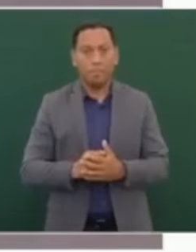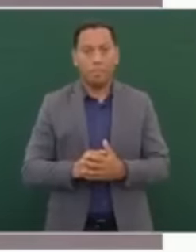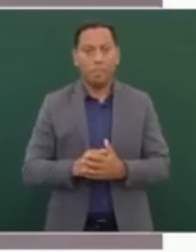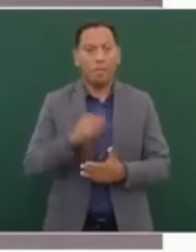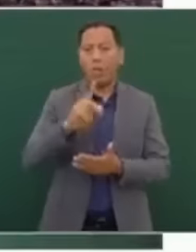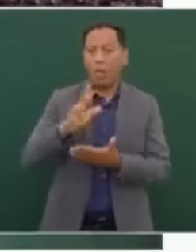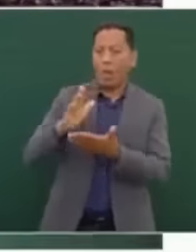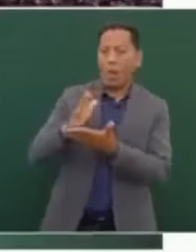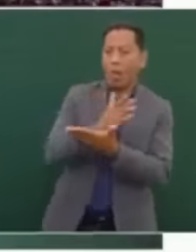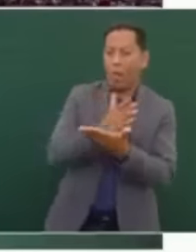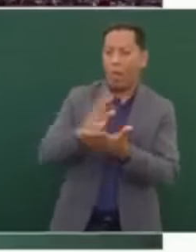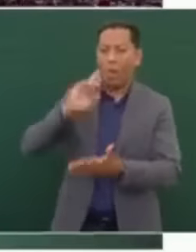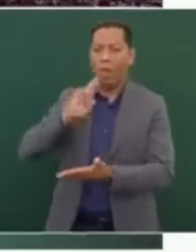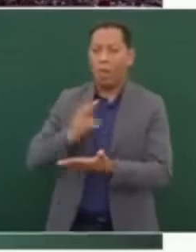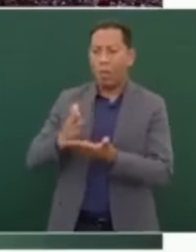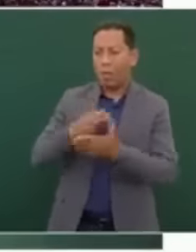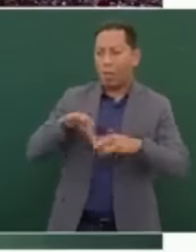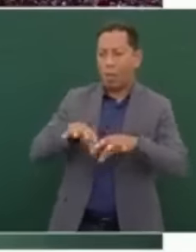clasismo,